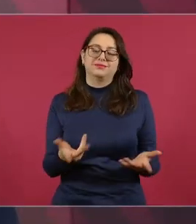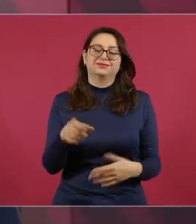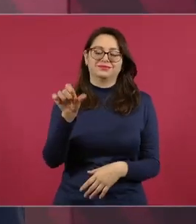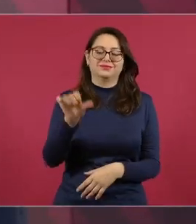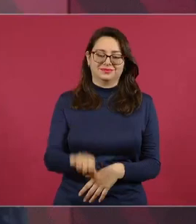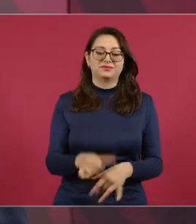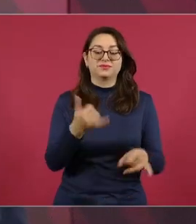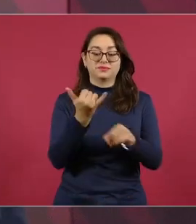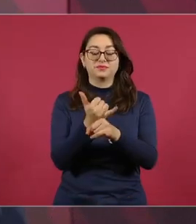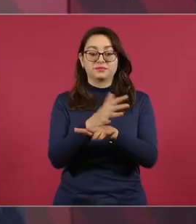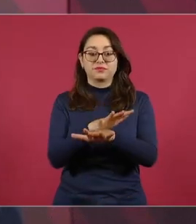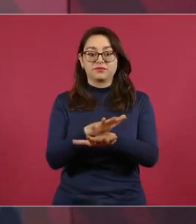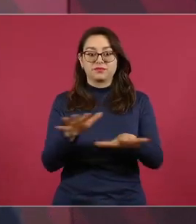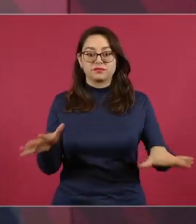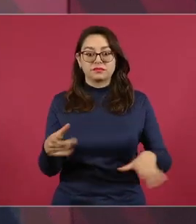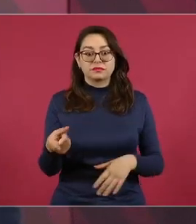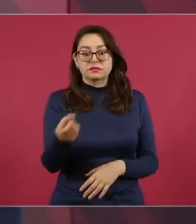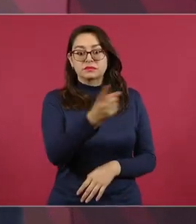que no